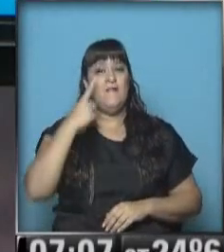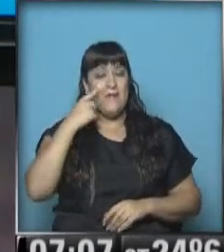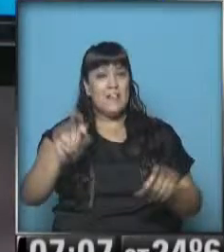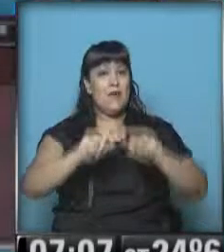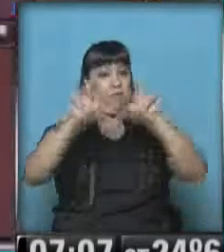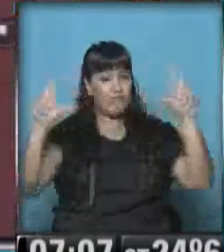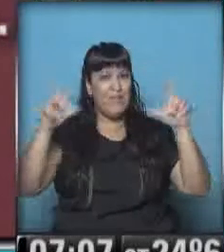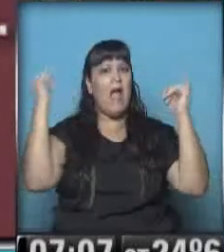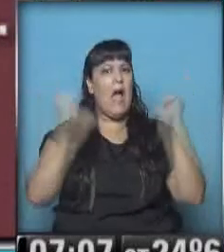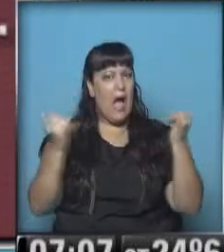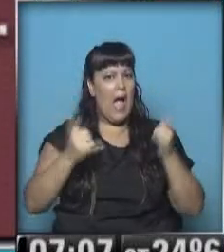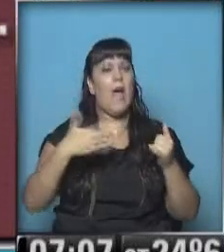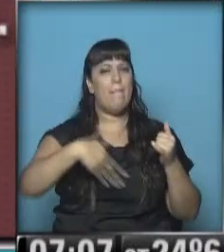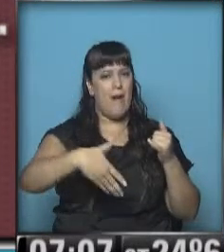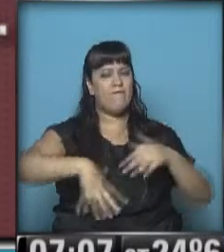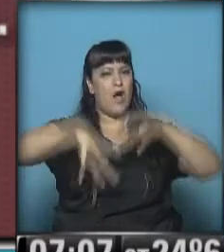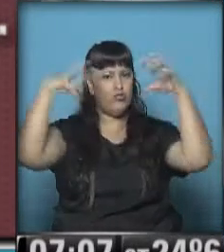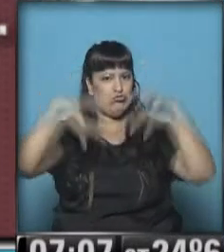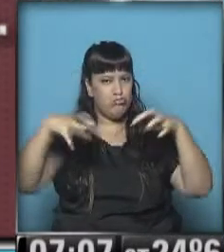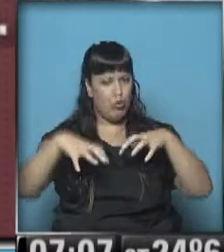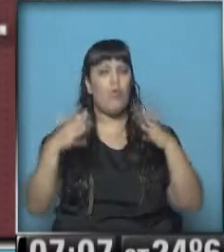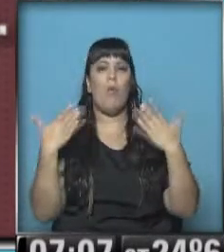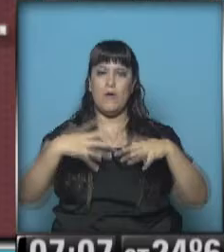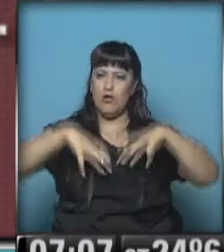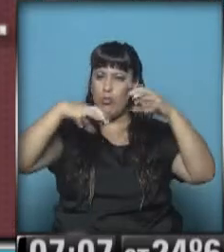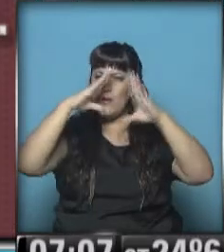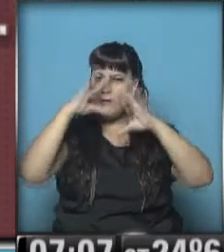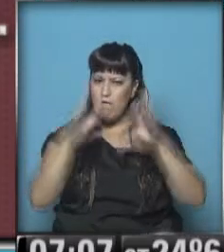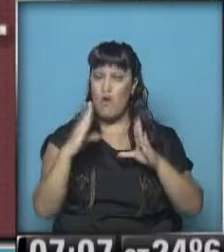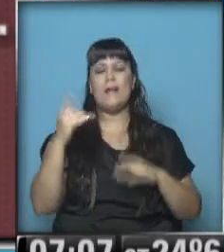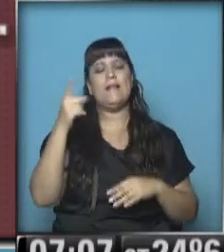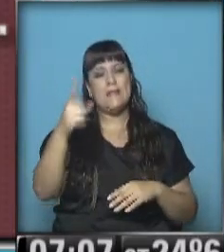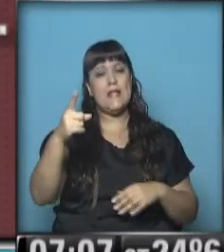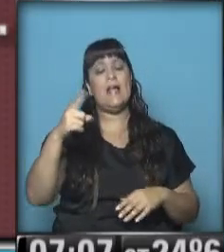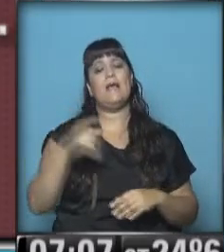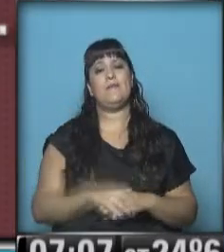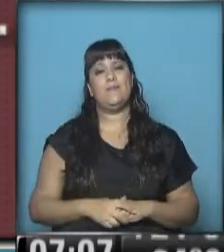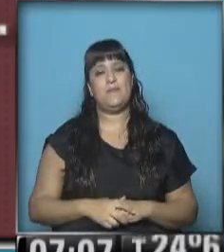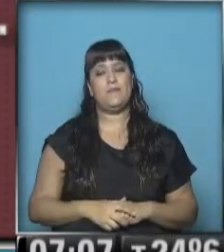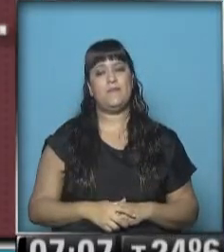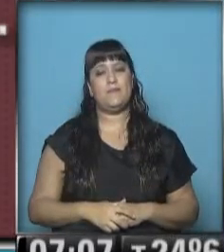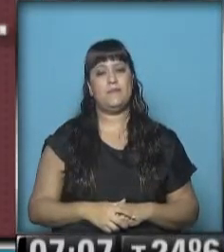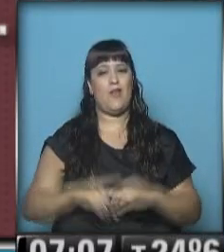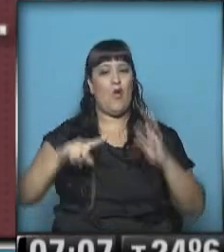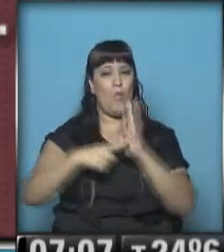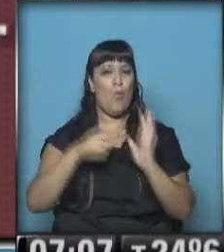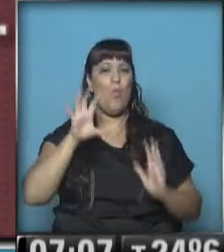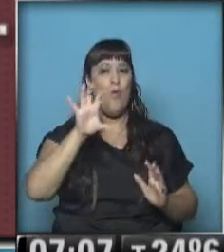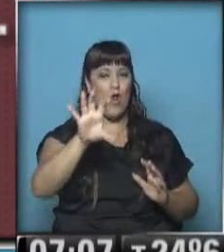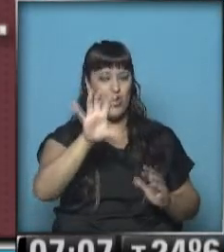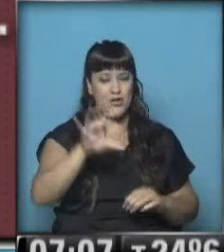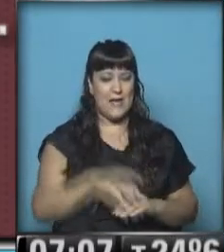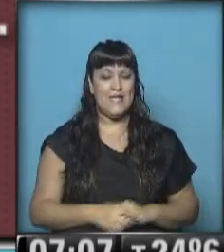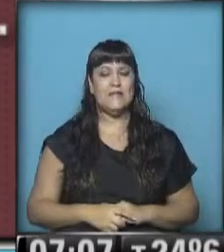vigencia una alerta meteorológica. Probables tormentas fuertes en el sur, centro y noroeste de la provincia de